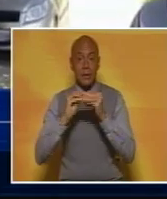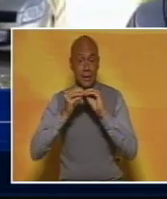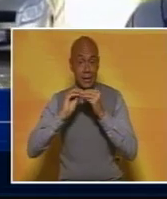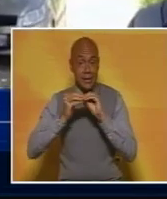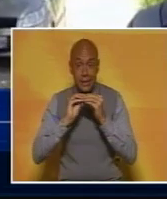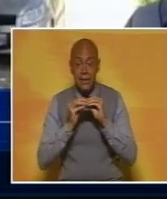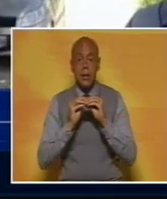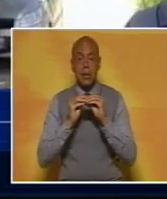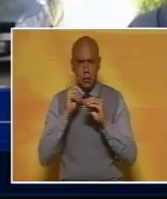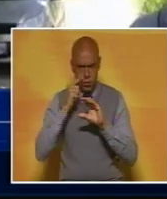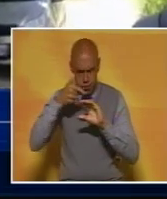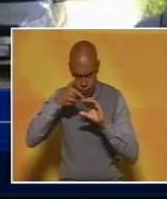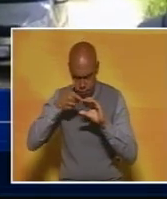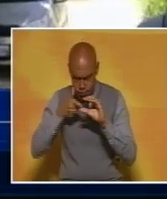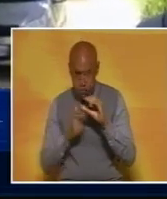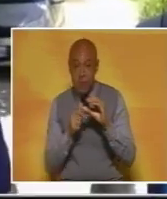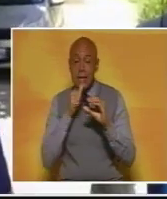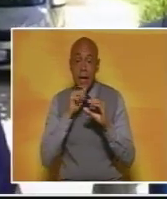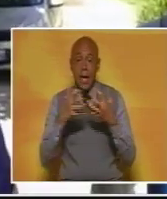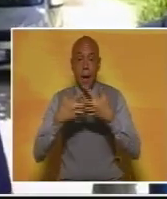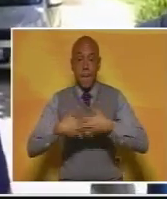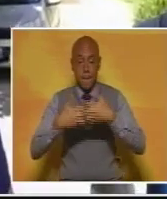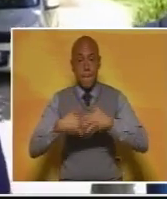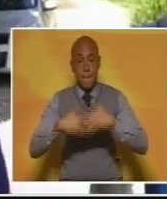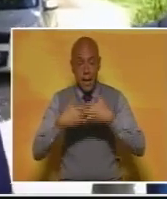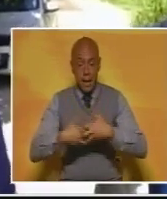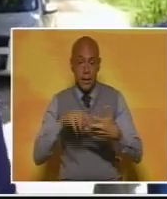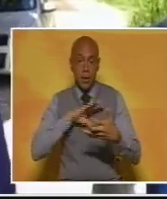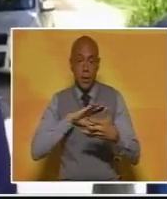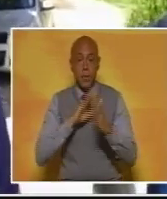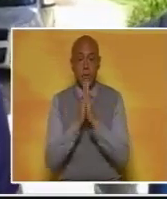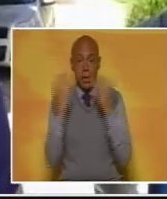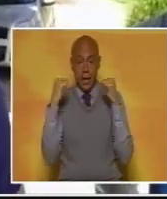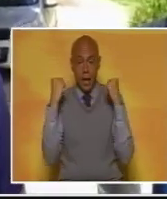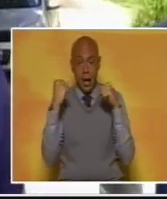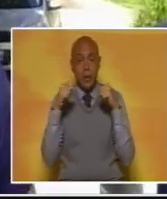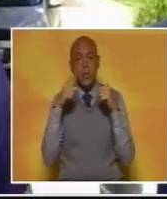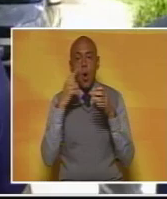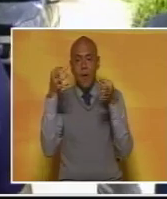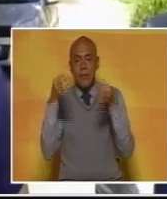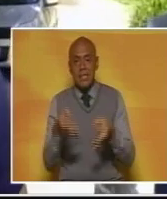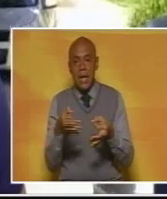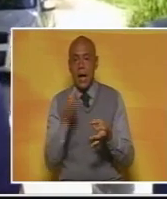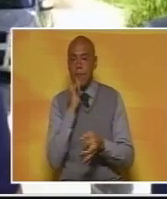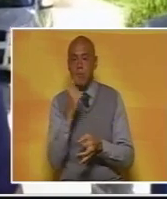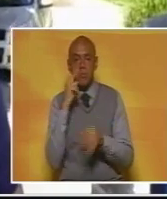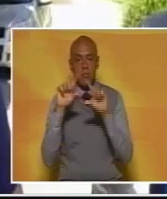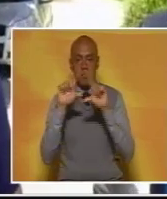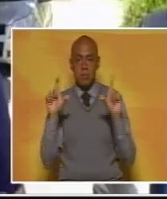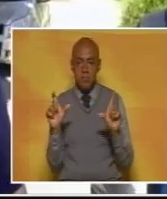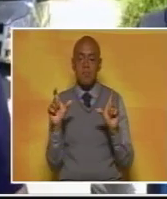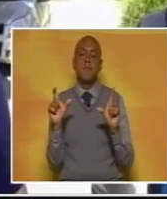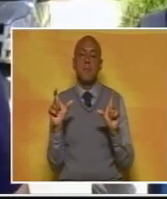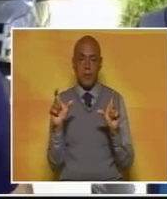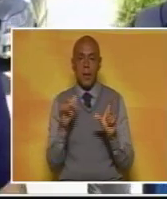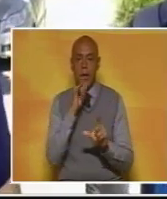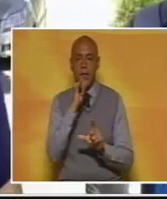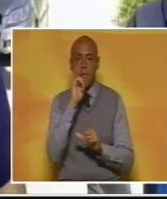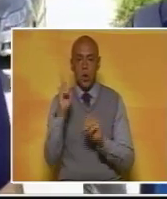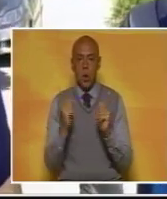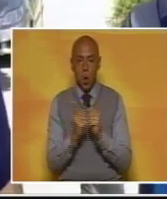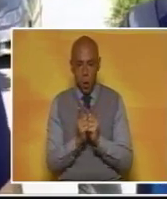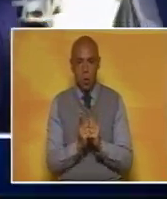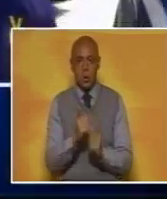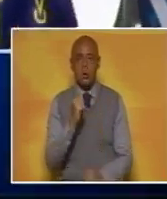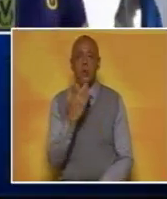es competencia de Hidrocentro y no hay información todavía oficial en sus redes sociales, tampoco de las de Aguas de Cojedes. Es la información que manejamos a